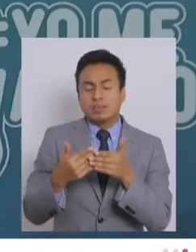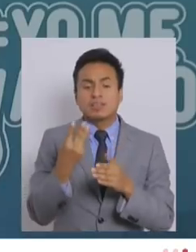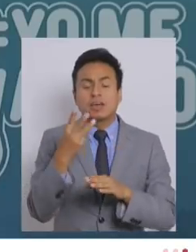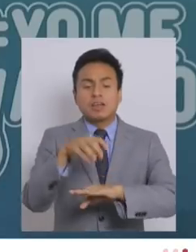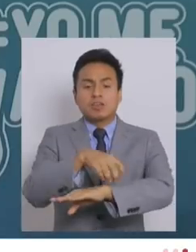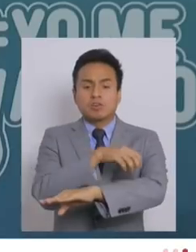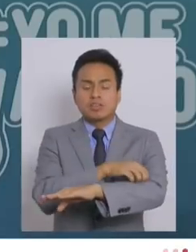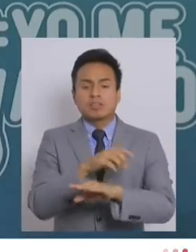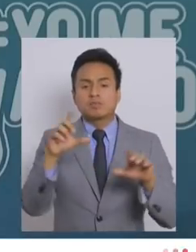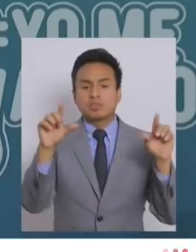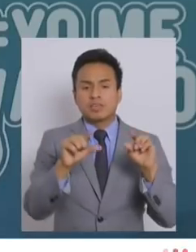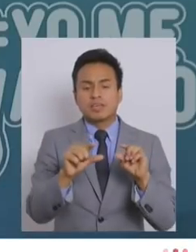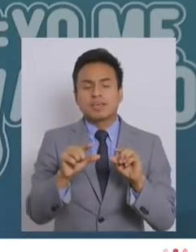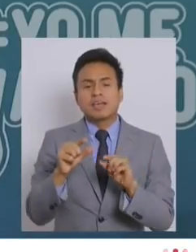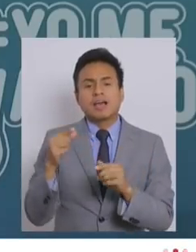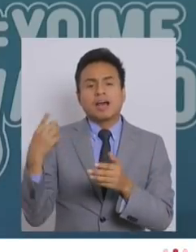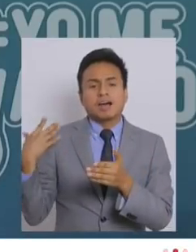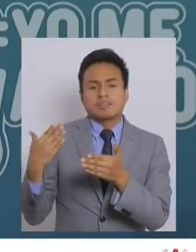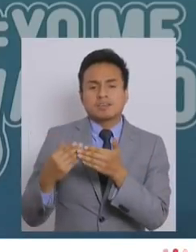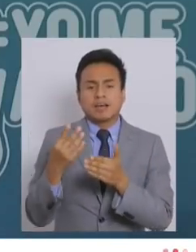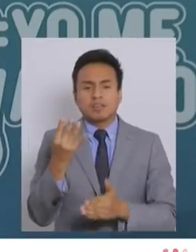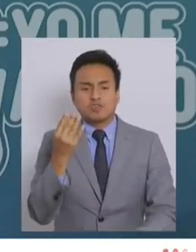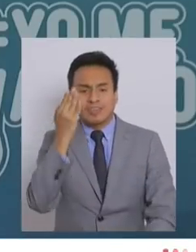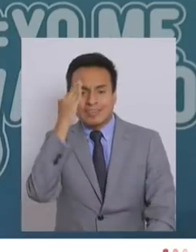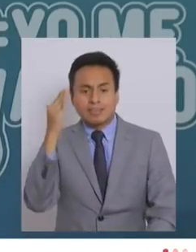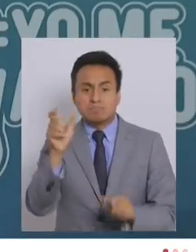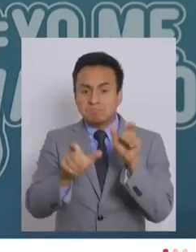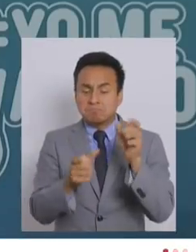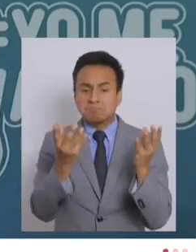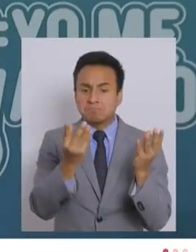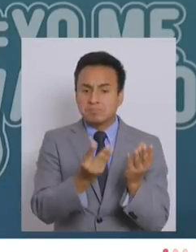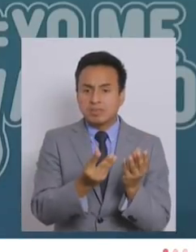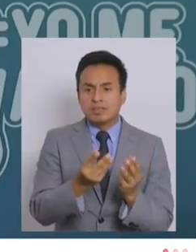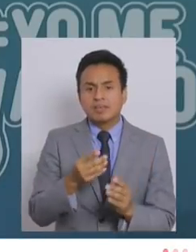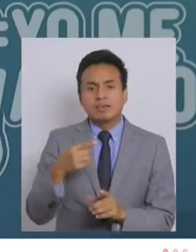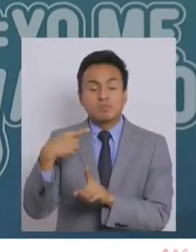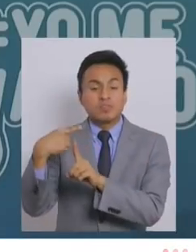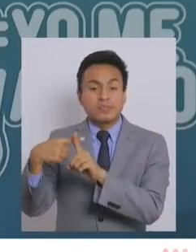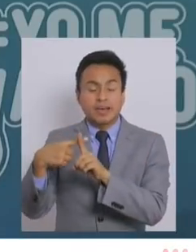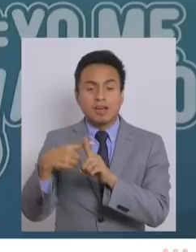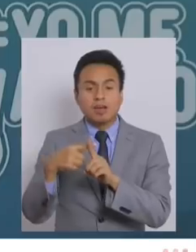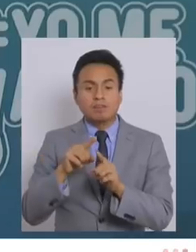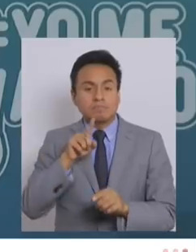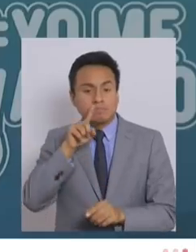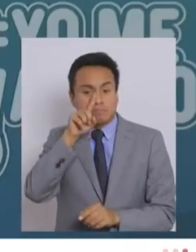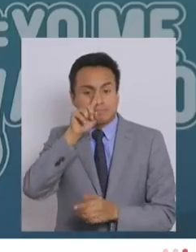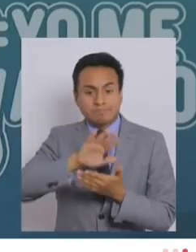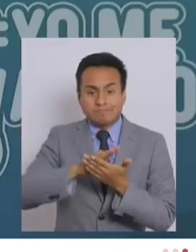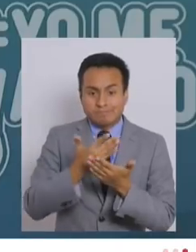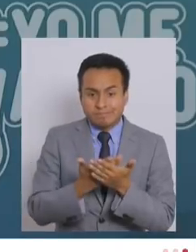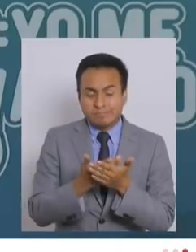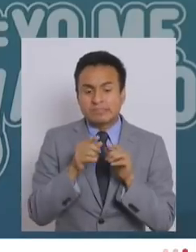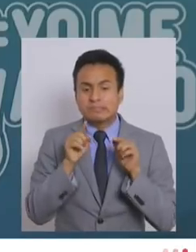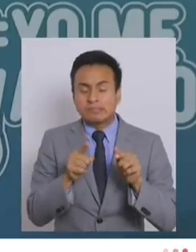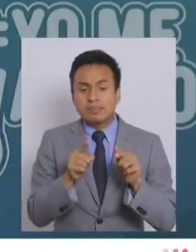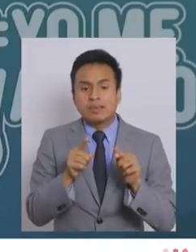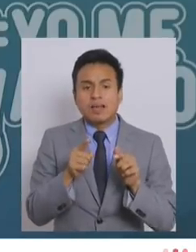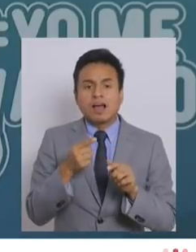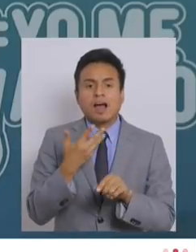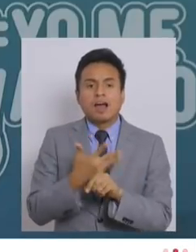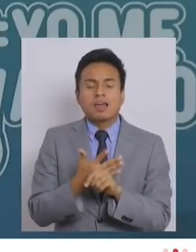disminuyen sus casos en los últimos 14 días además la positividad la reacción de polimerasa en cadena psr